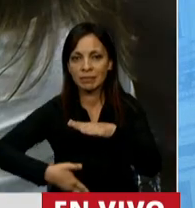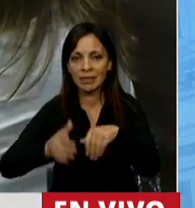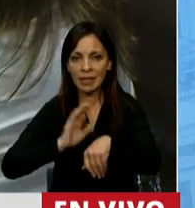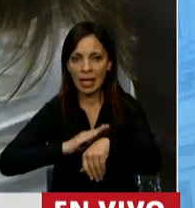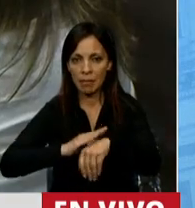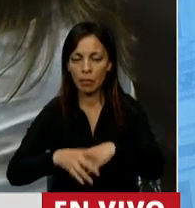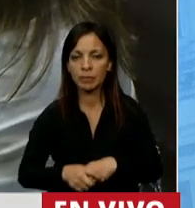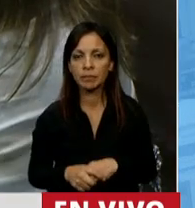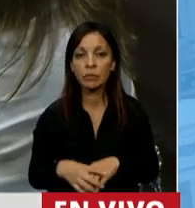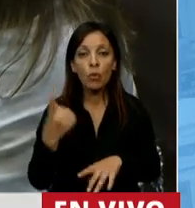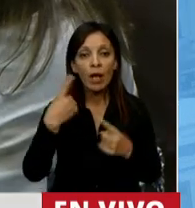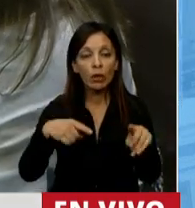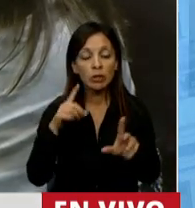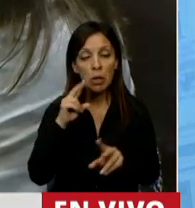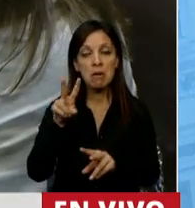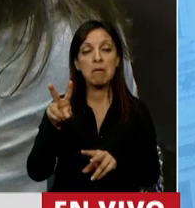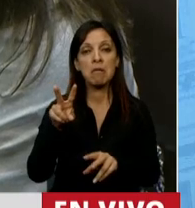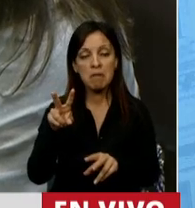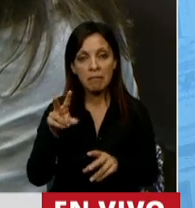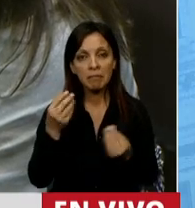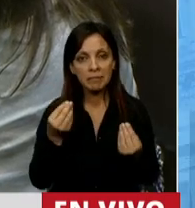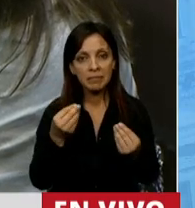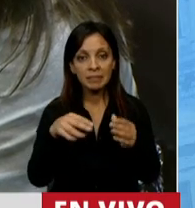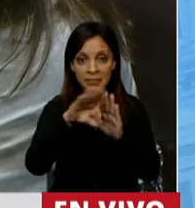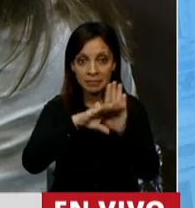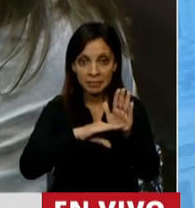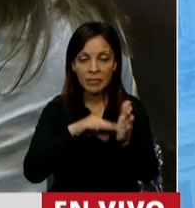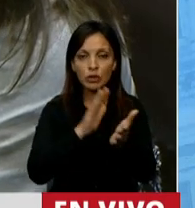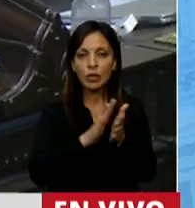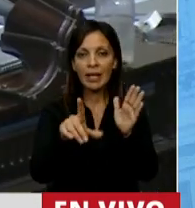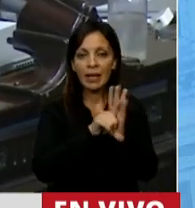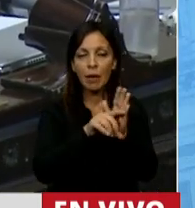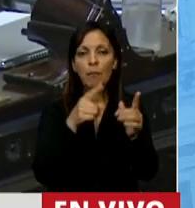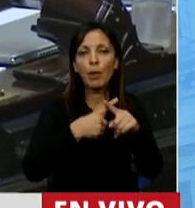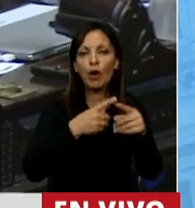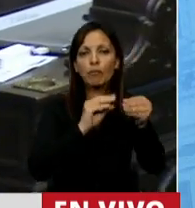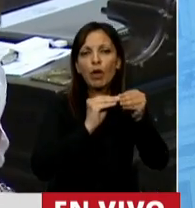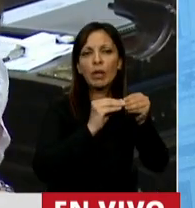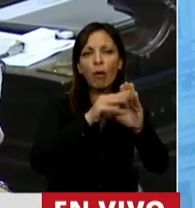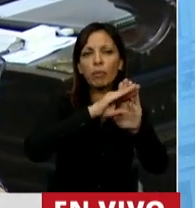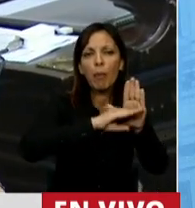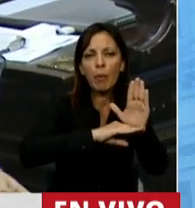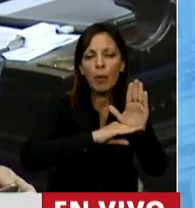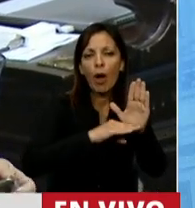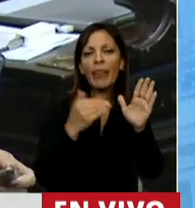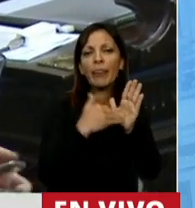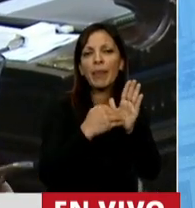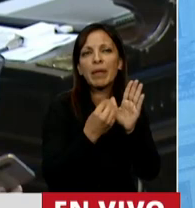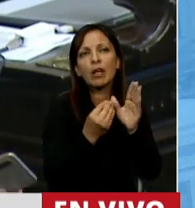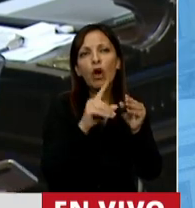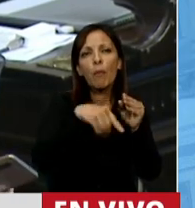escuché esta noche, y esta sería la reflexión, es que este régimen de legalización por causales es un régimen